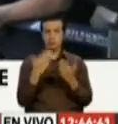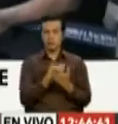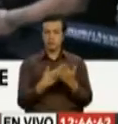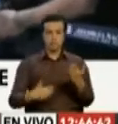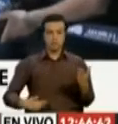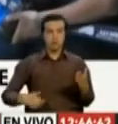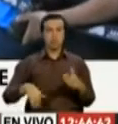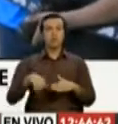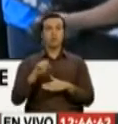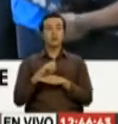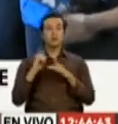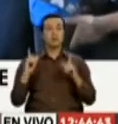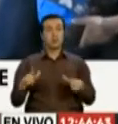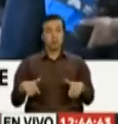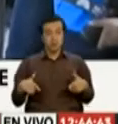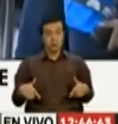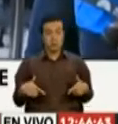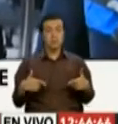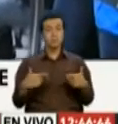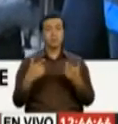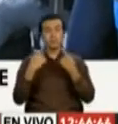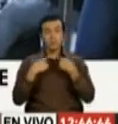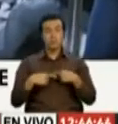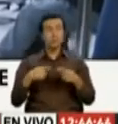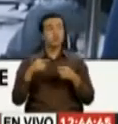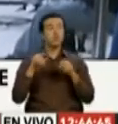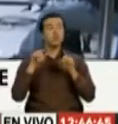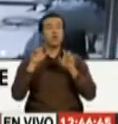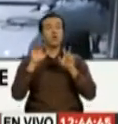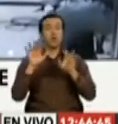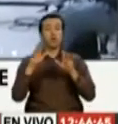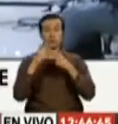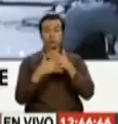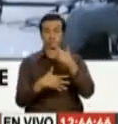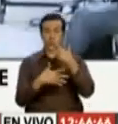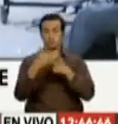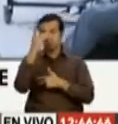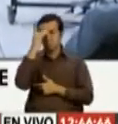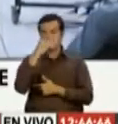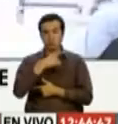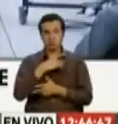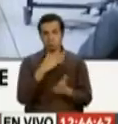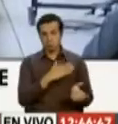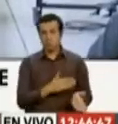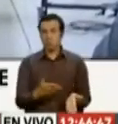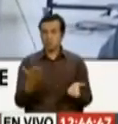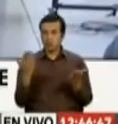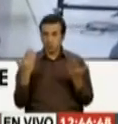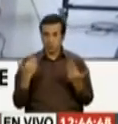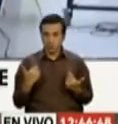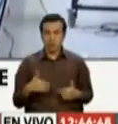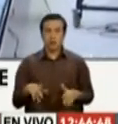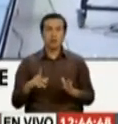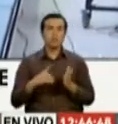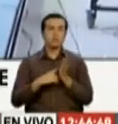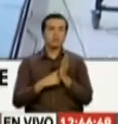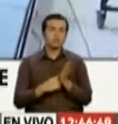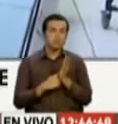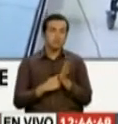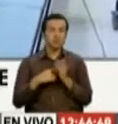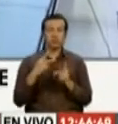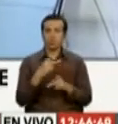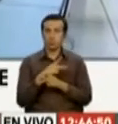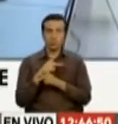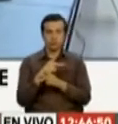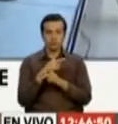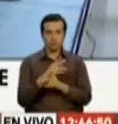presidente de la República, Lenín Moreno, quien ha hablado de 8 acciones que se han tomado una vez que ha culminado la sesión del